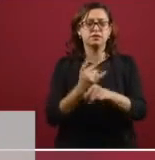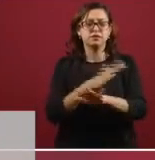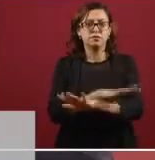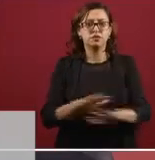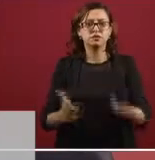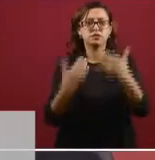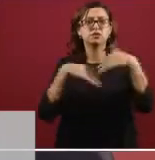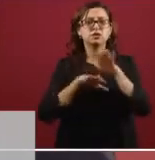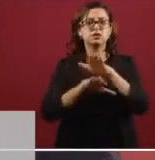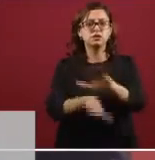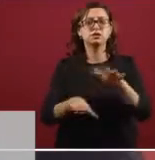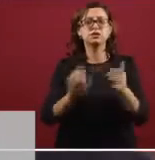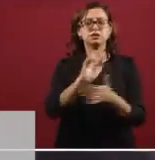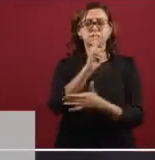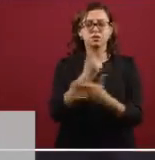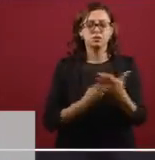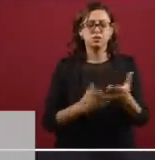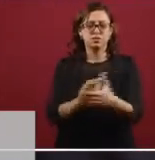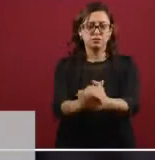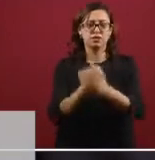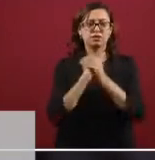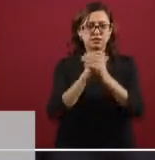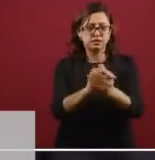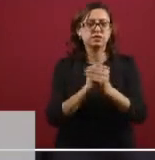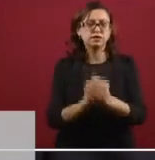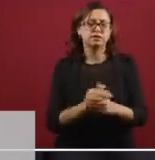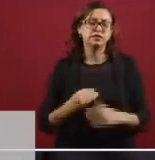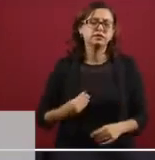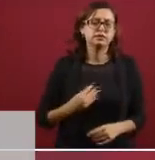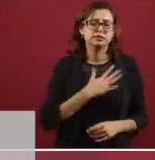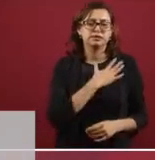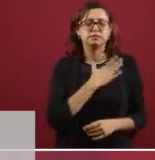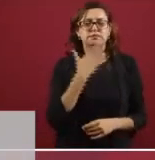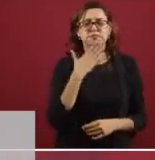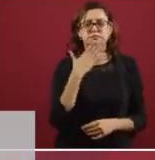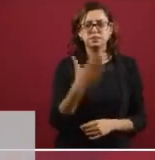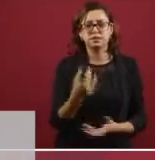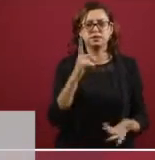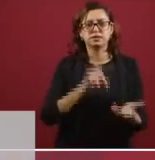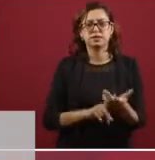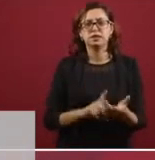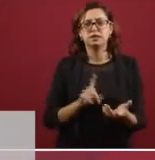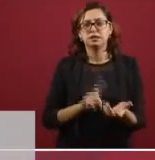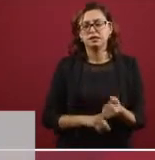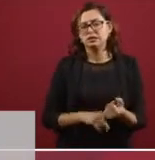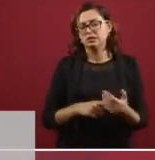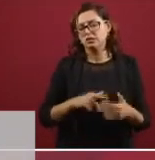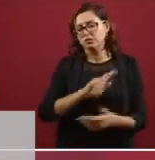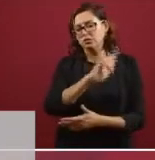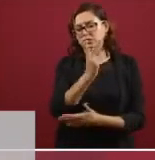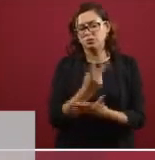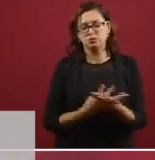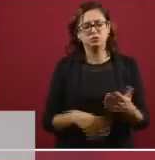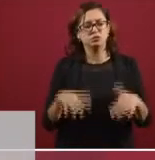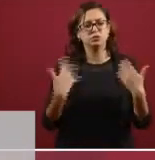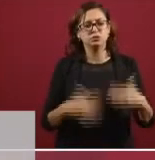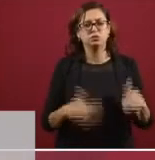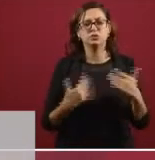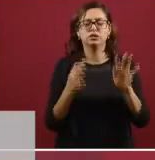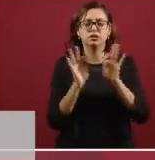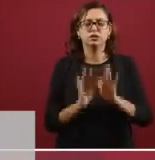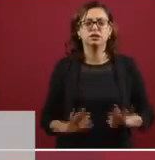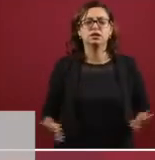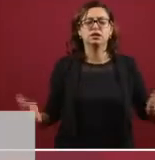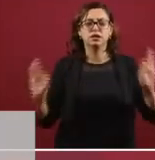Aclara el vocero de la presidencia que los recortes en la transmisión de la conferencia realizada por Sepropié son derivadas de fallas técnicas y no de